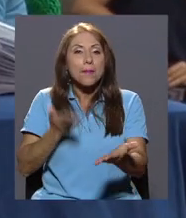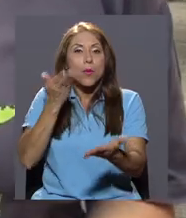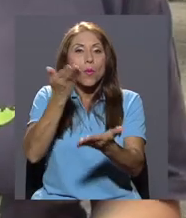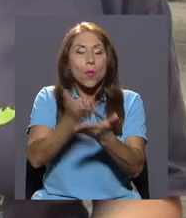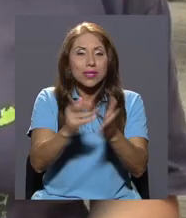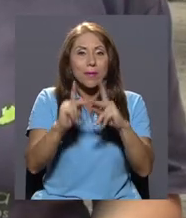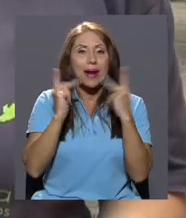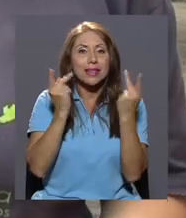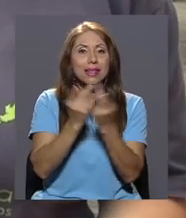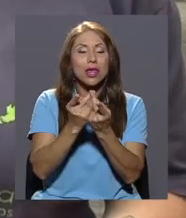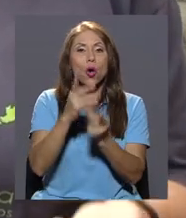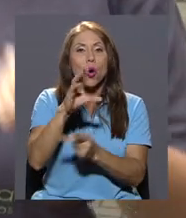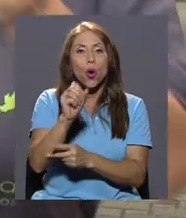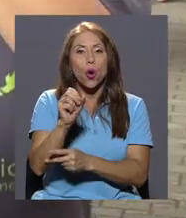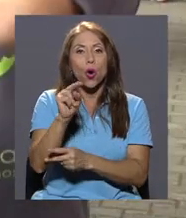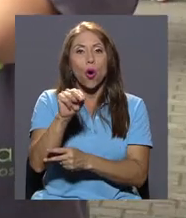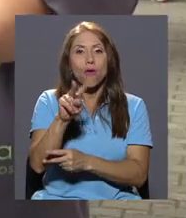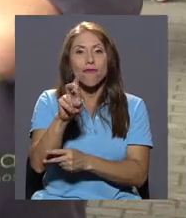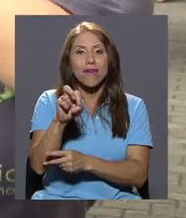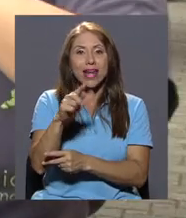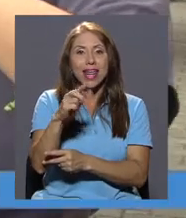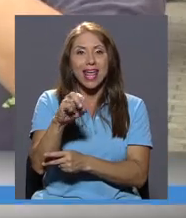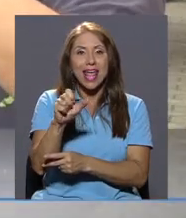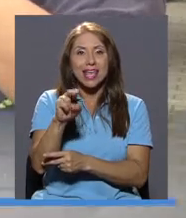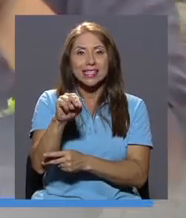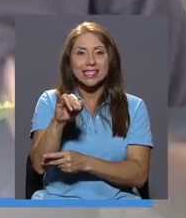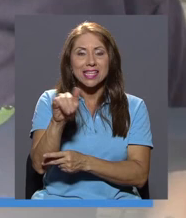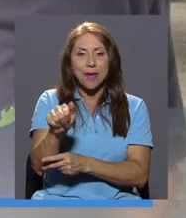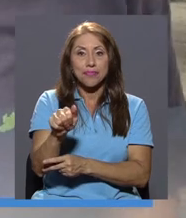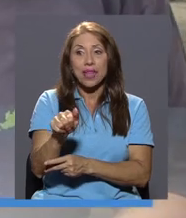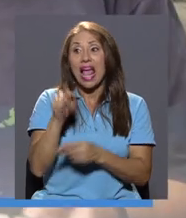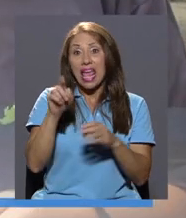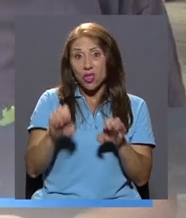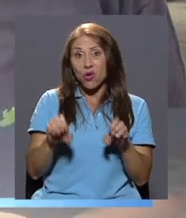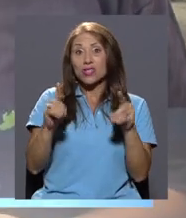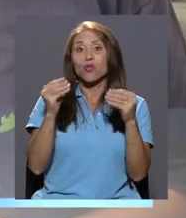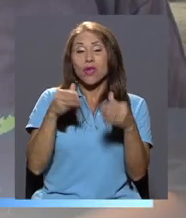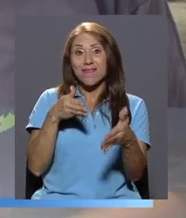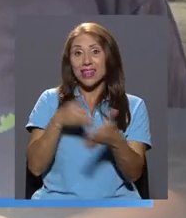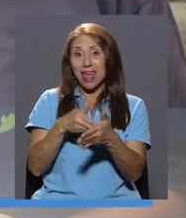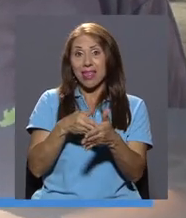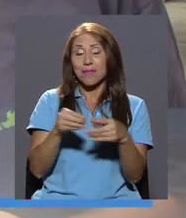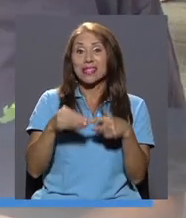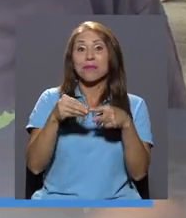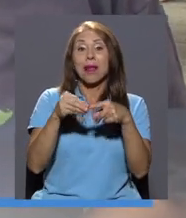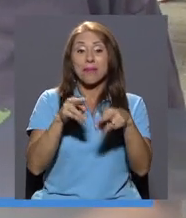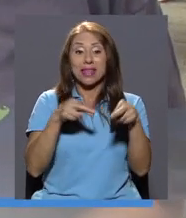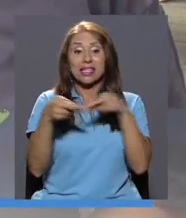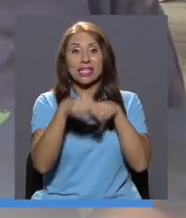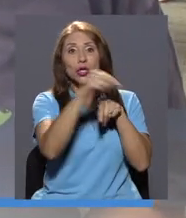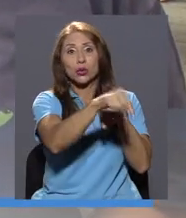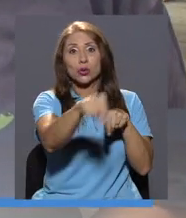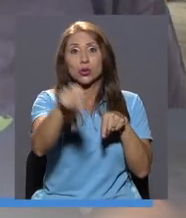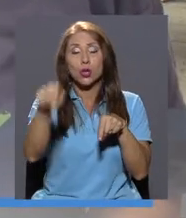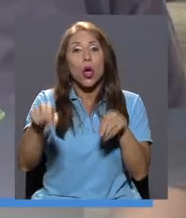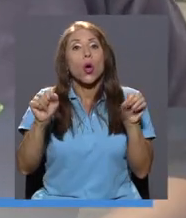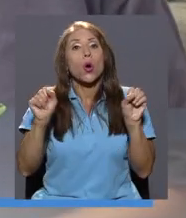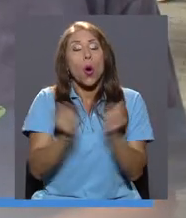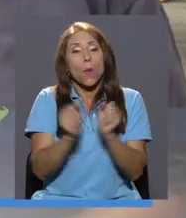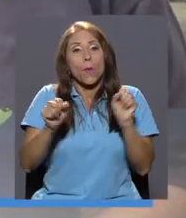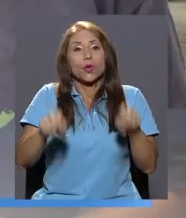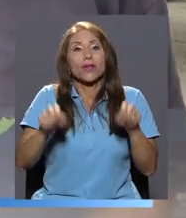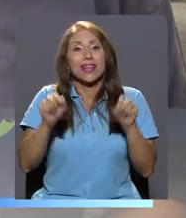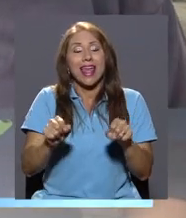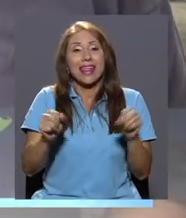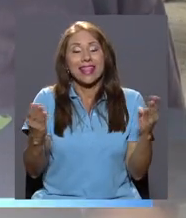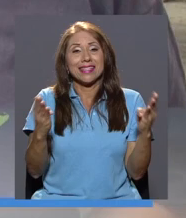La educación se está viendo bastante afectada. En estos momentos, principalmente las sedes y recintos, con la posibilidad del cierre técnico